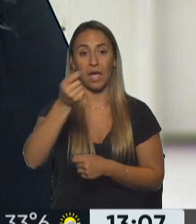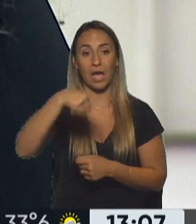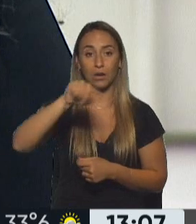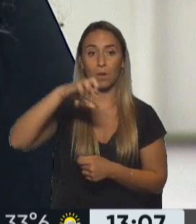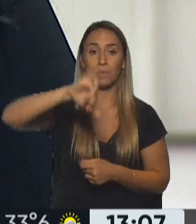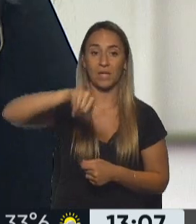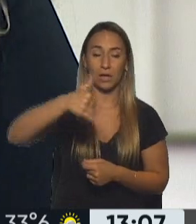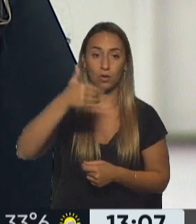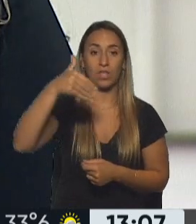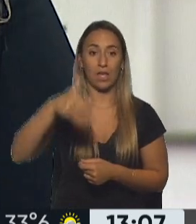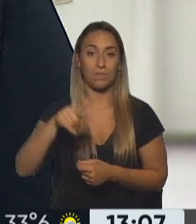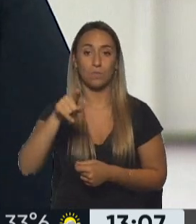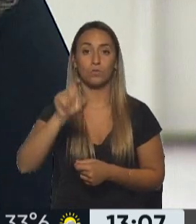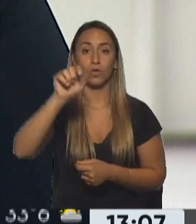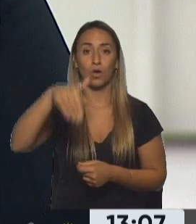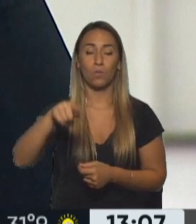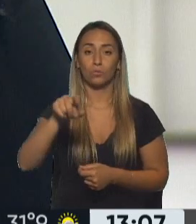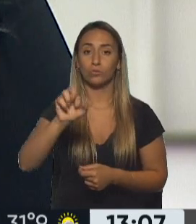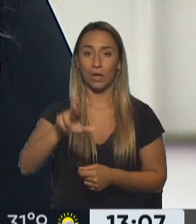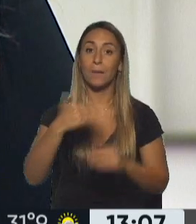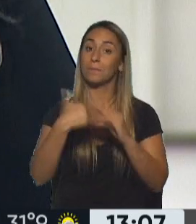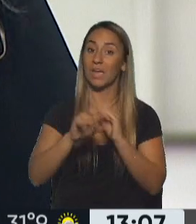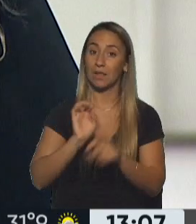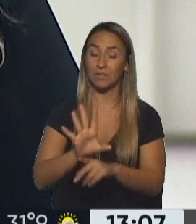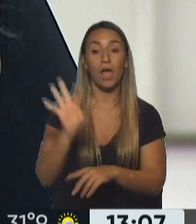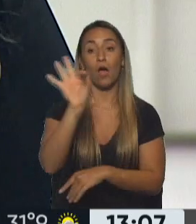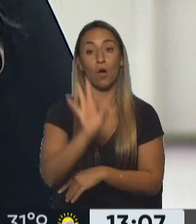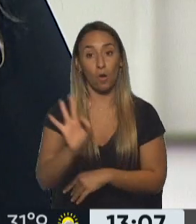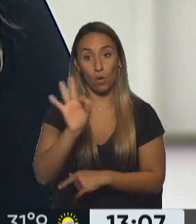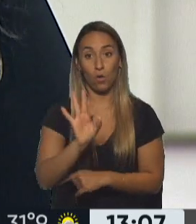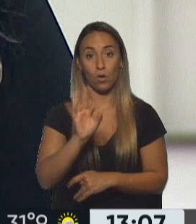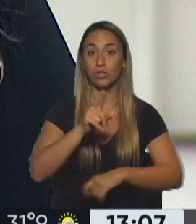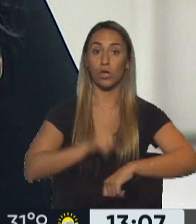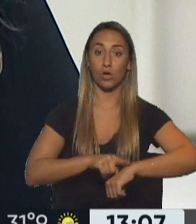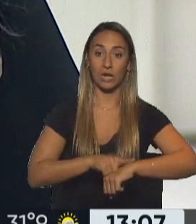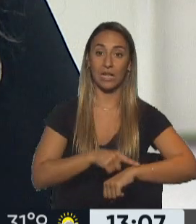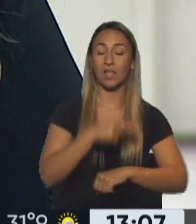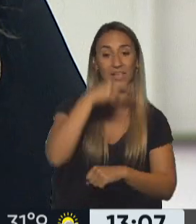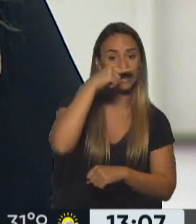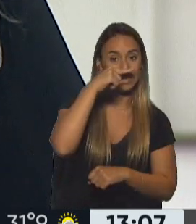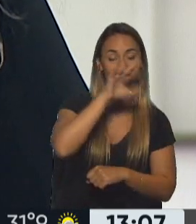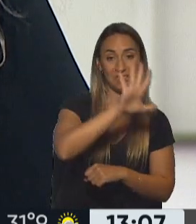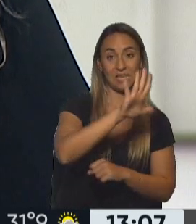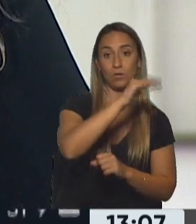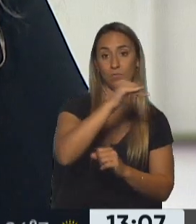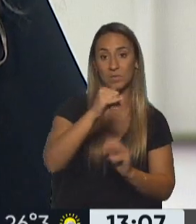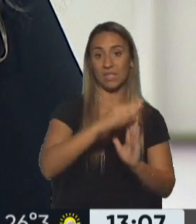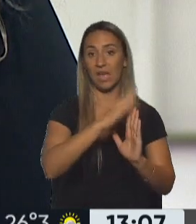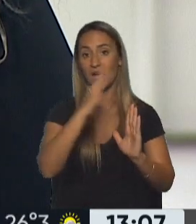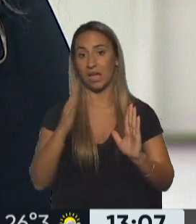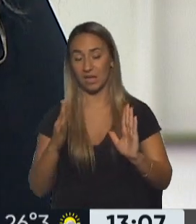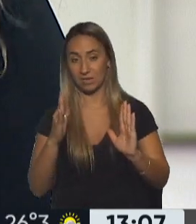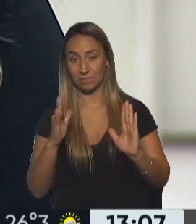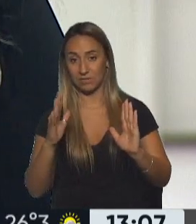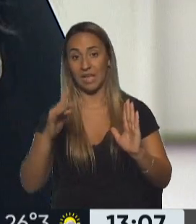pjn.gob.ar se puede mandar por mail y si no presentarse en el horario de 7:30 13:30 en